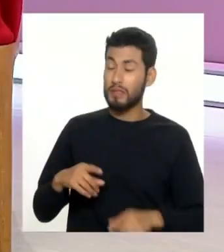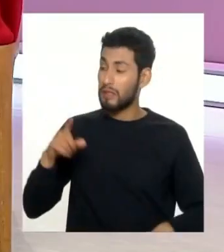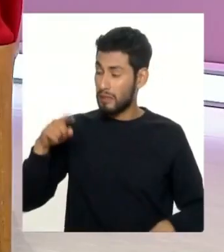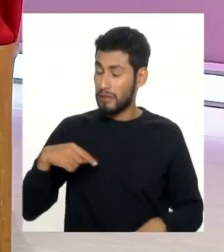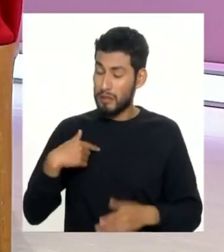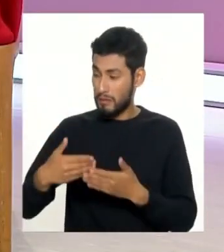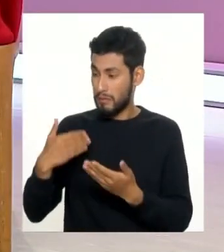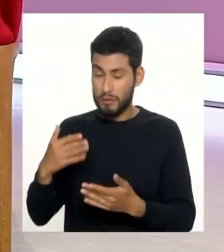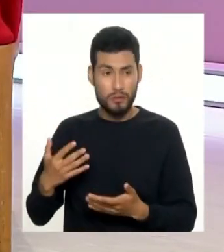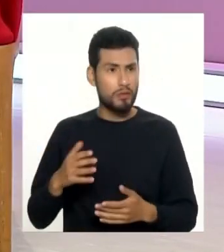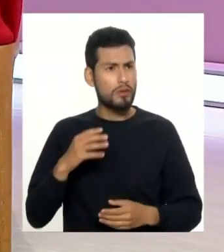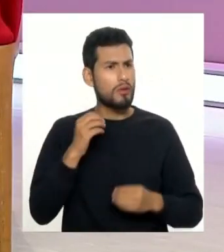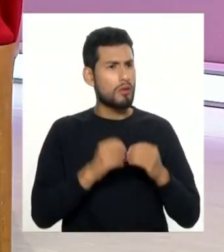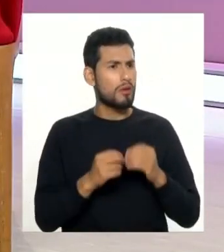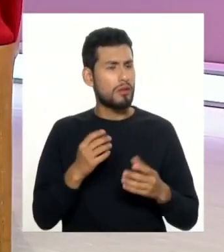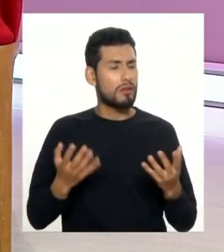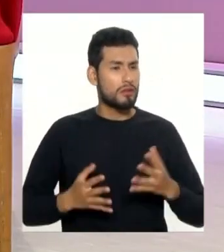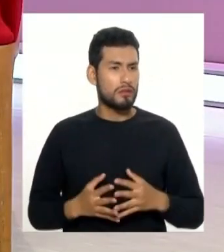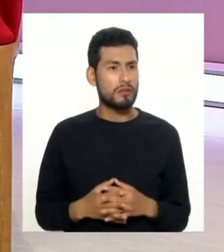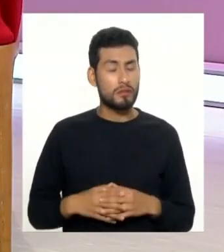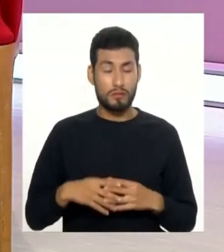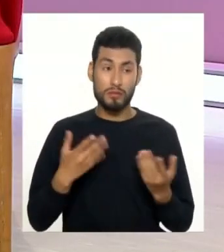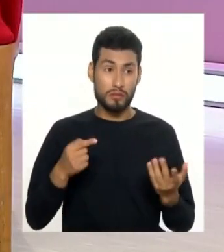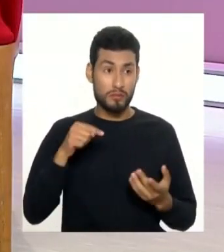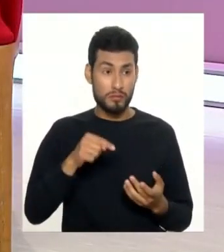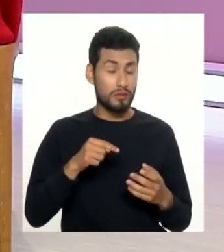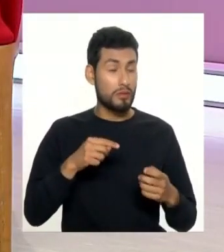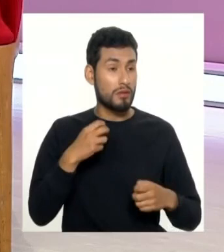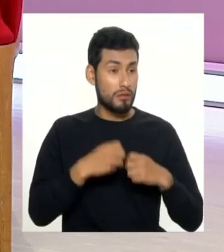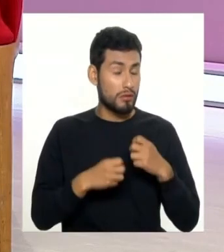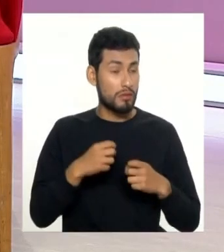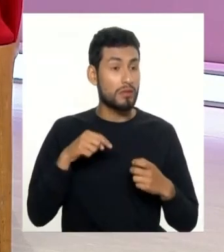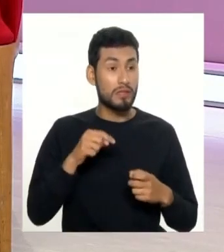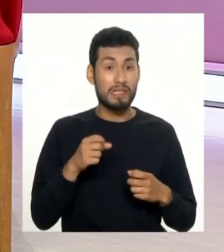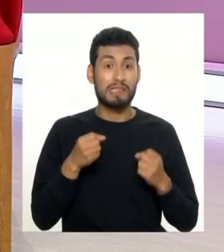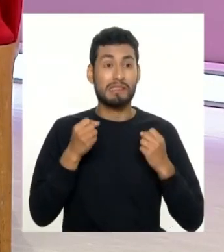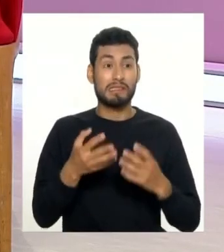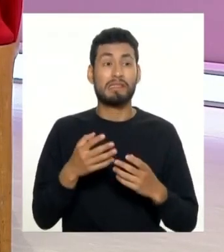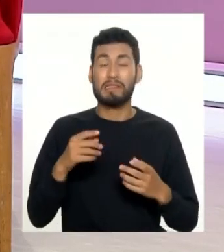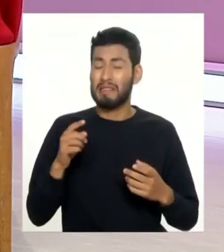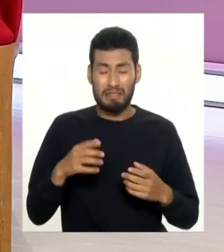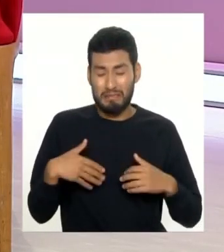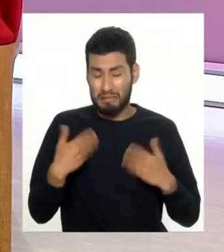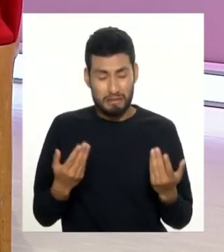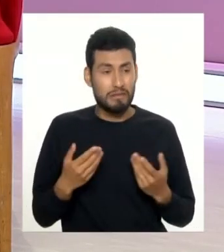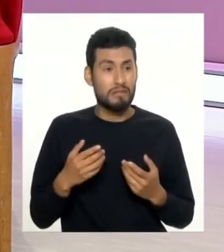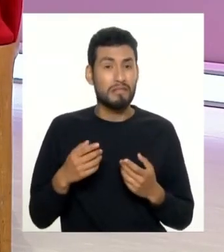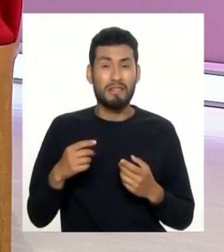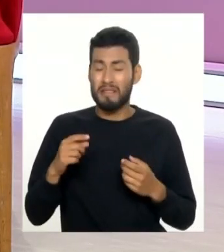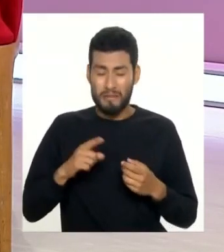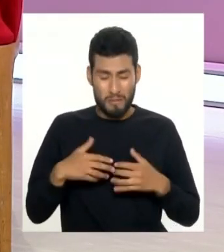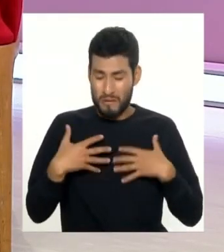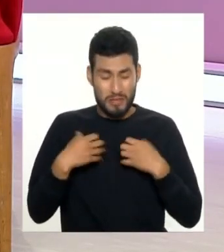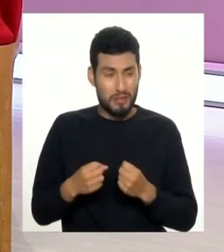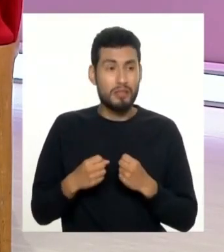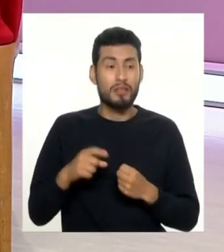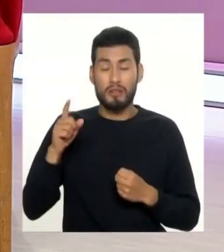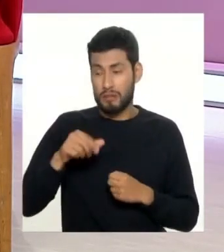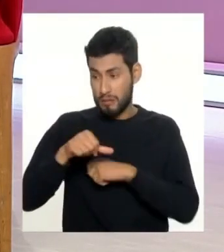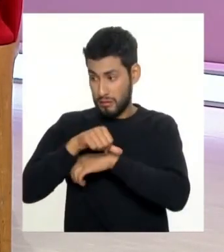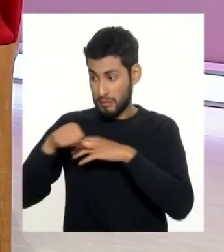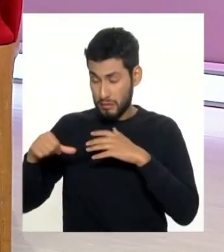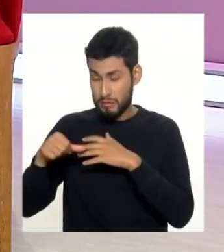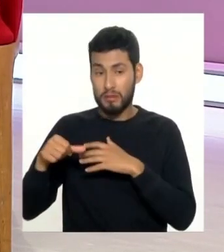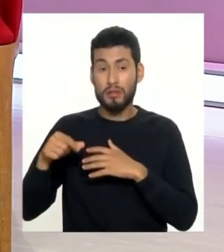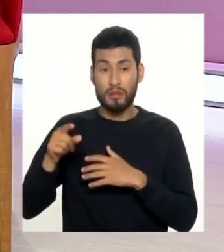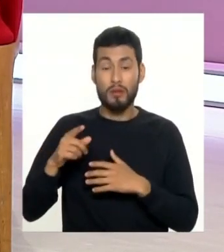preventivo todo esto. Y la solución también sería, en algunos casos médicos, y cuando esto ya es intolerante y realmente intratable, ya entra la cirugía,